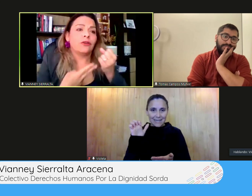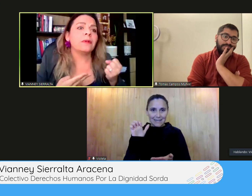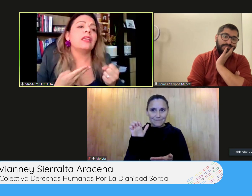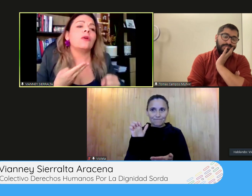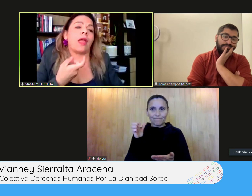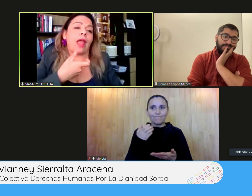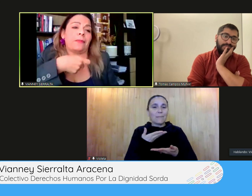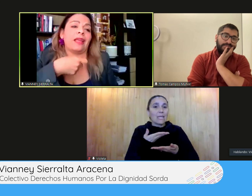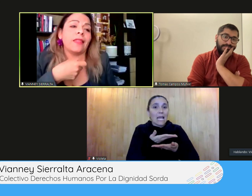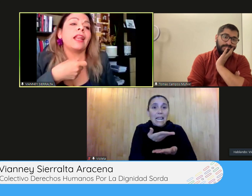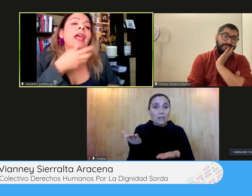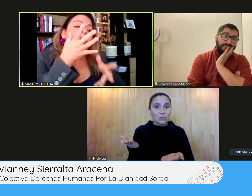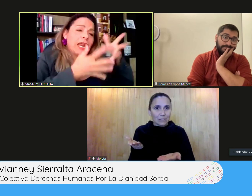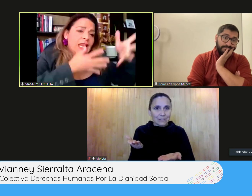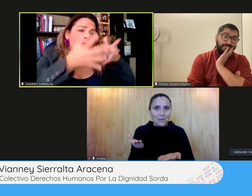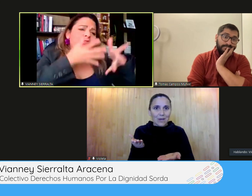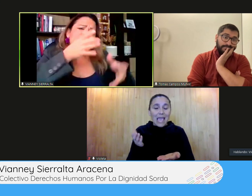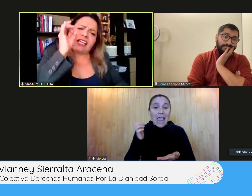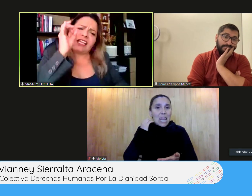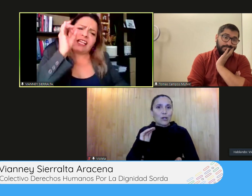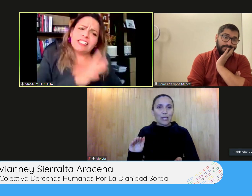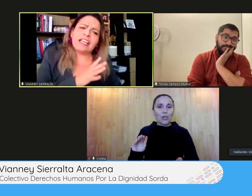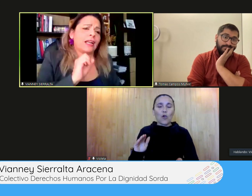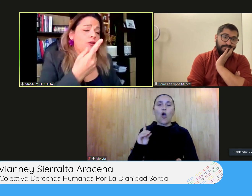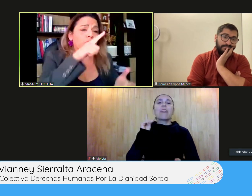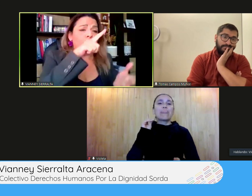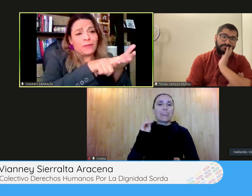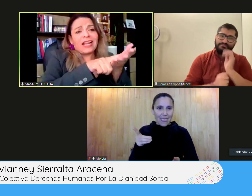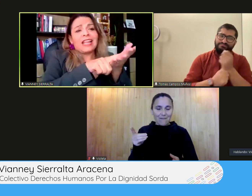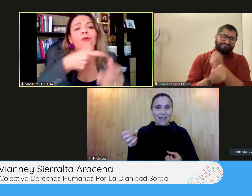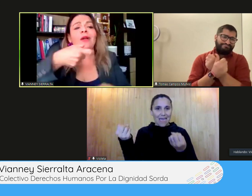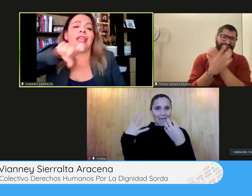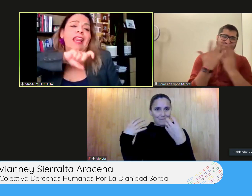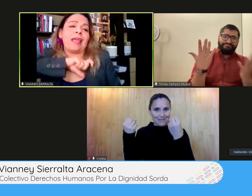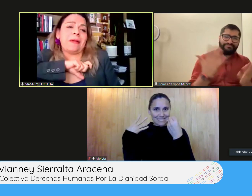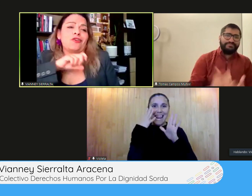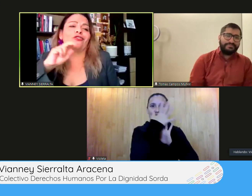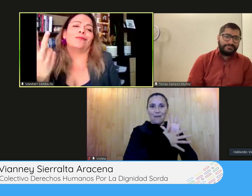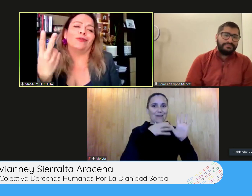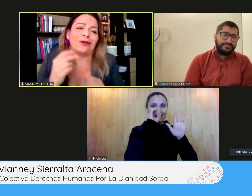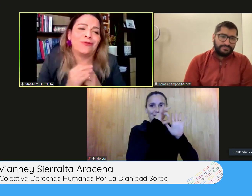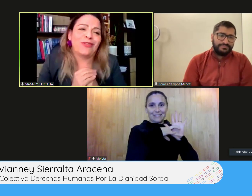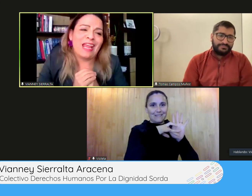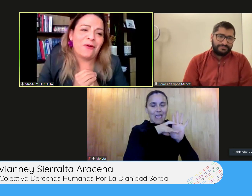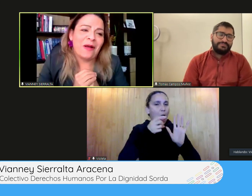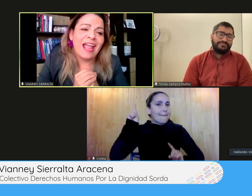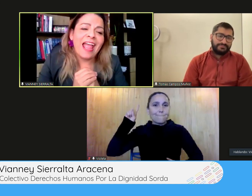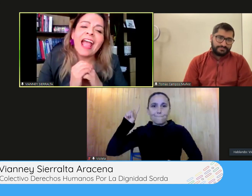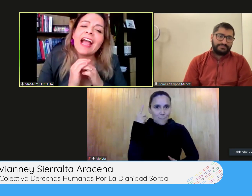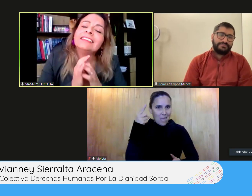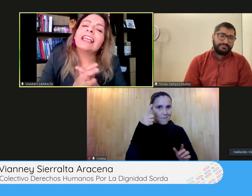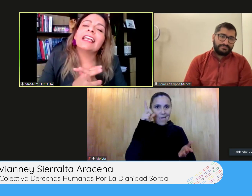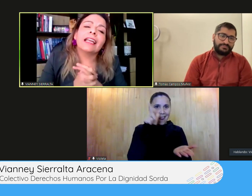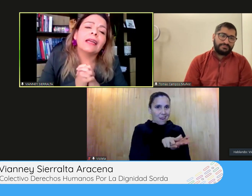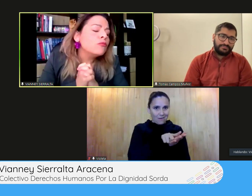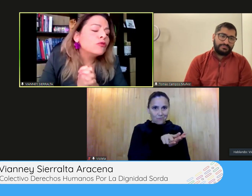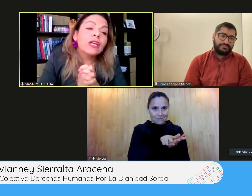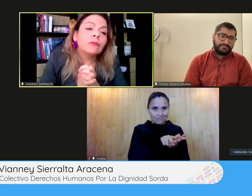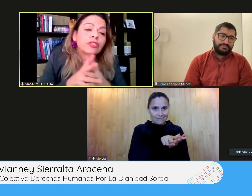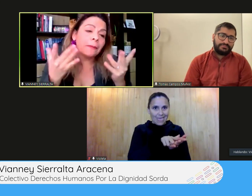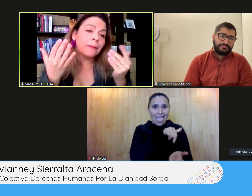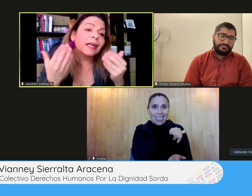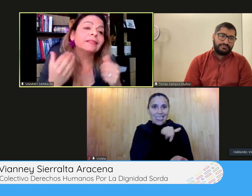la educación bilingüe, aprender la lengua de señas chilena como su primera lengua y el español como segunda lengua. Así que